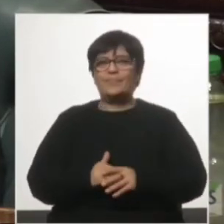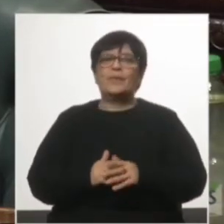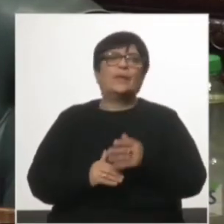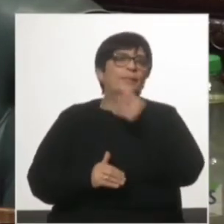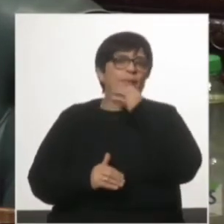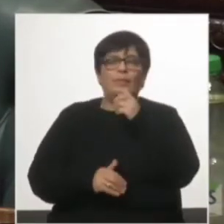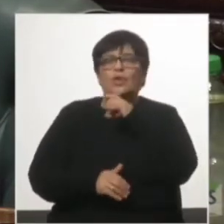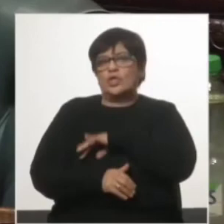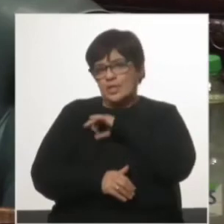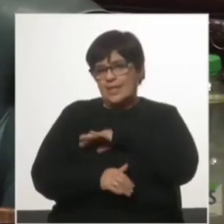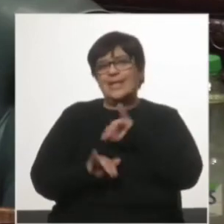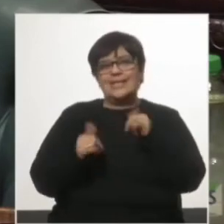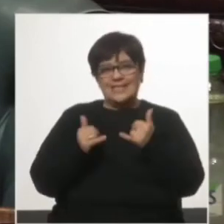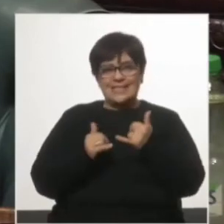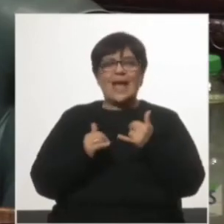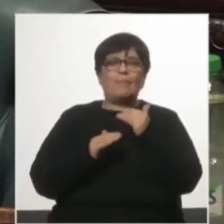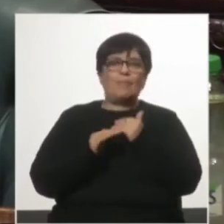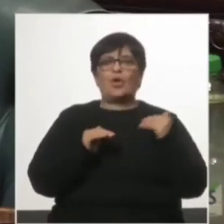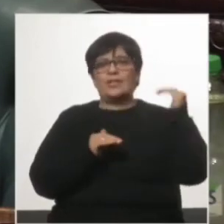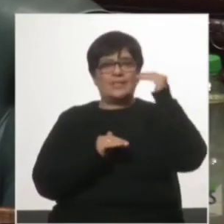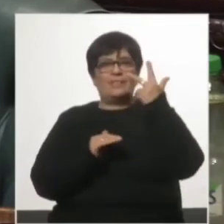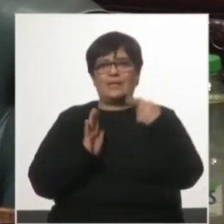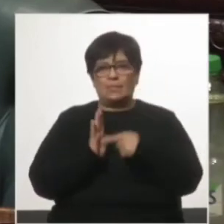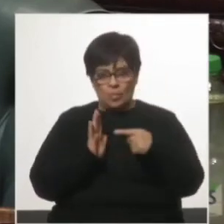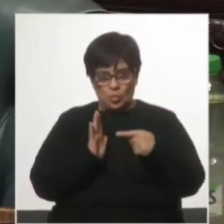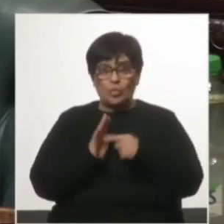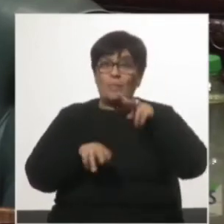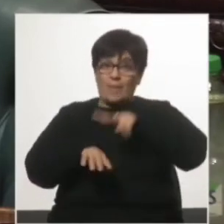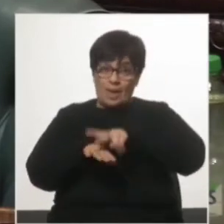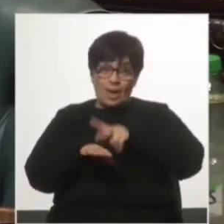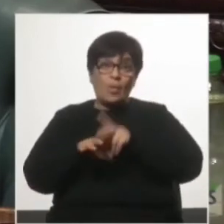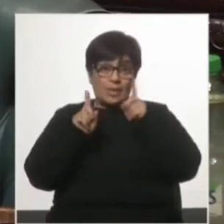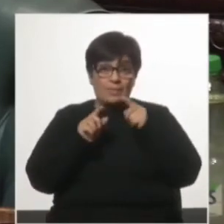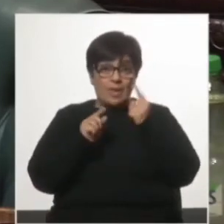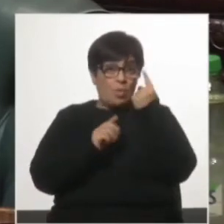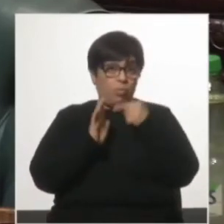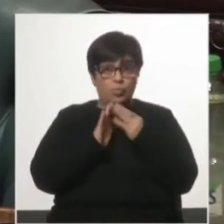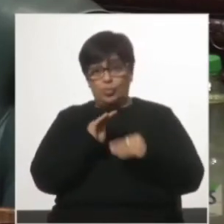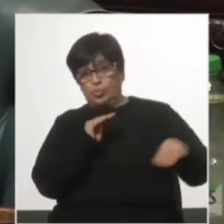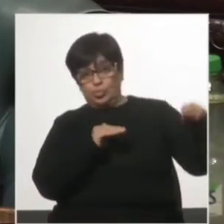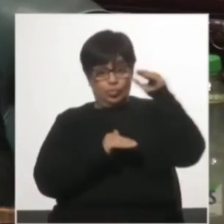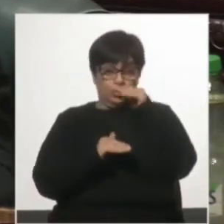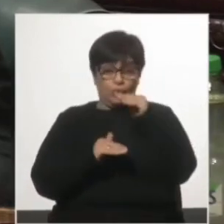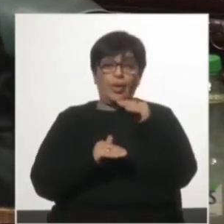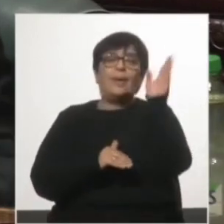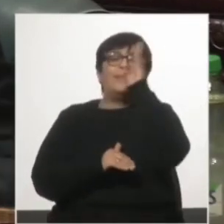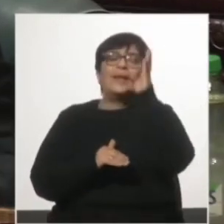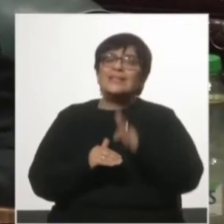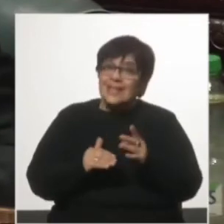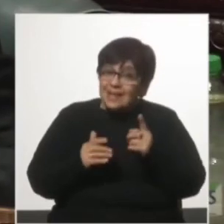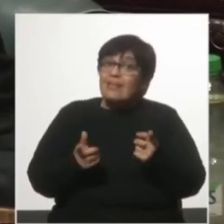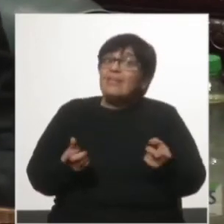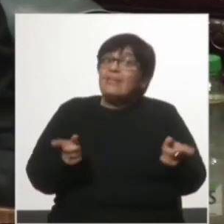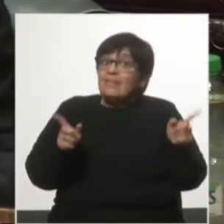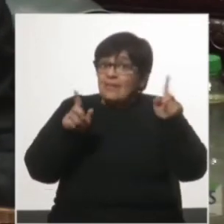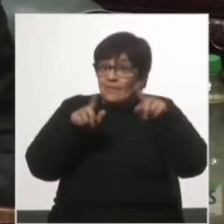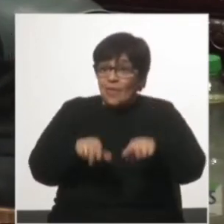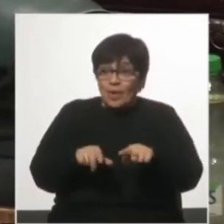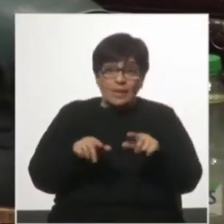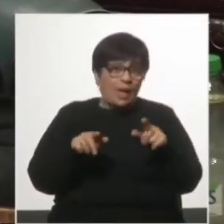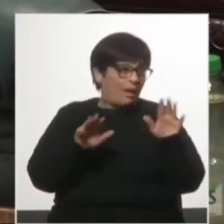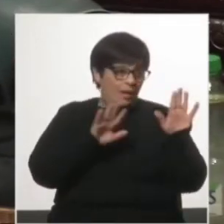de Chile, que ya está 3 puntos arriba, caso de Paraguay, que ya está 1 punto arriba. Brasil recuperó toda la caída, está